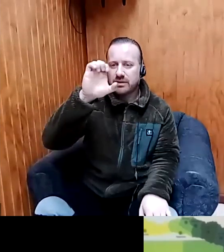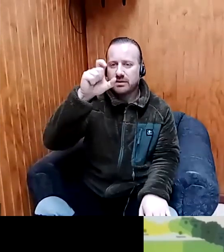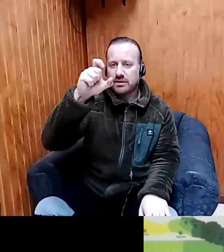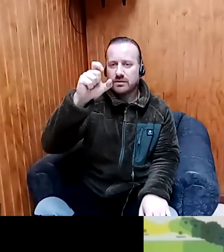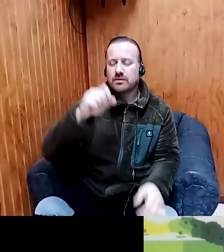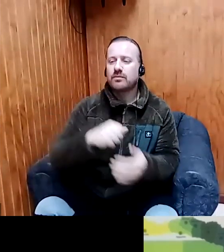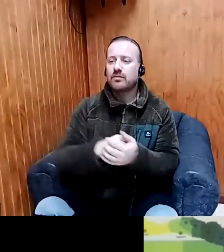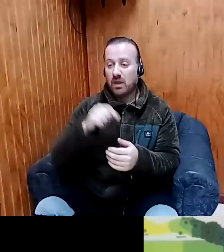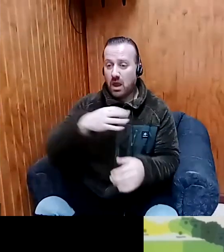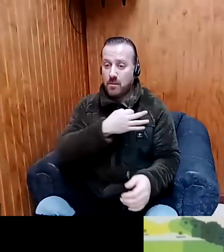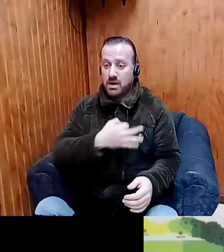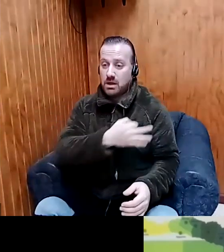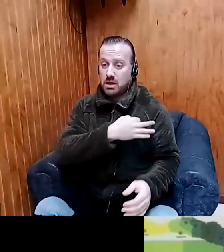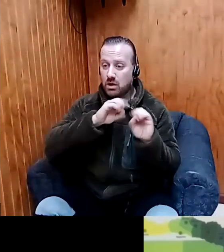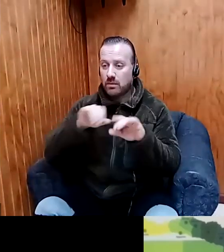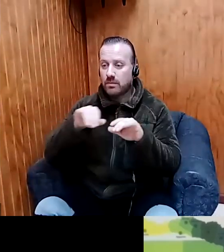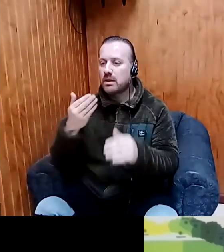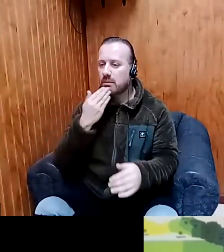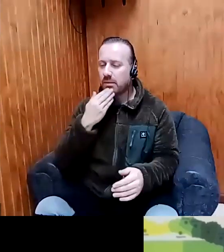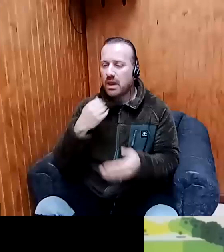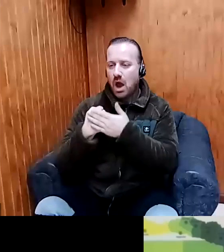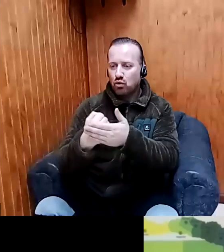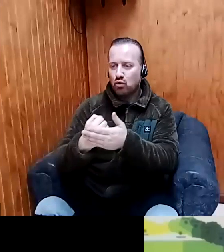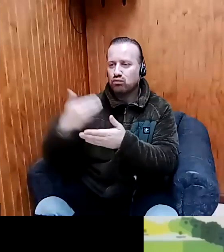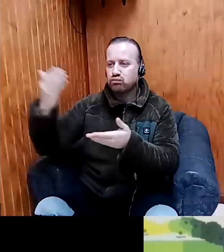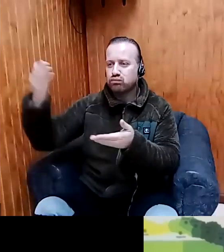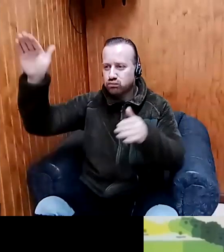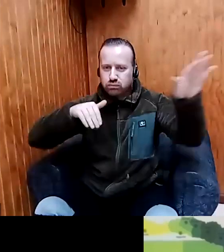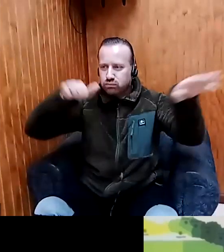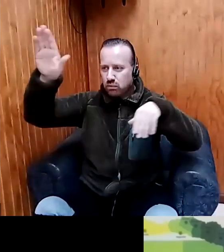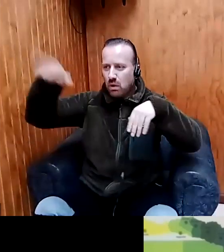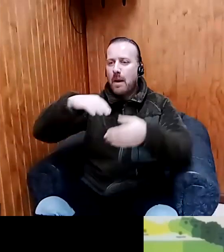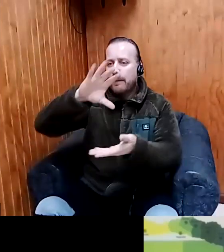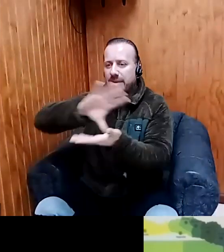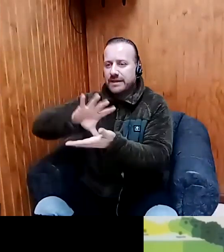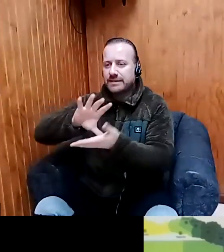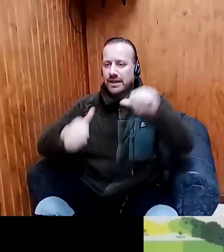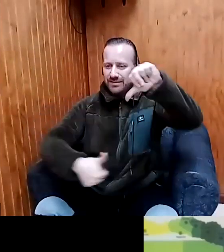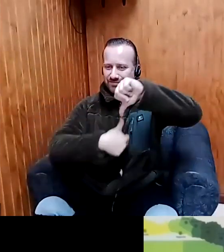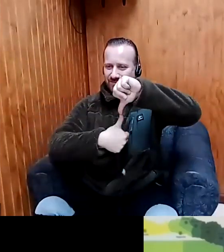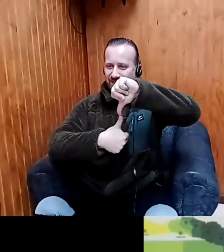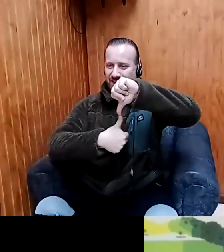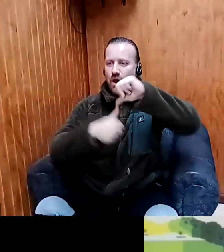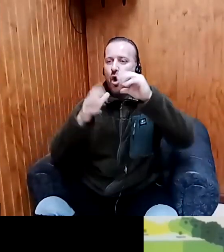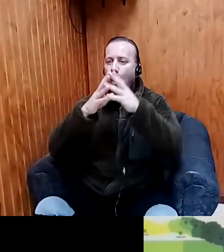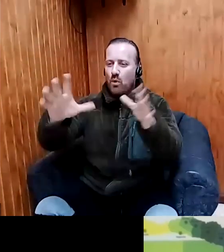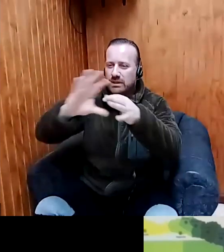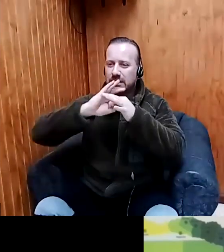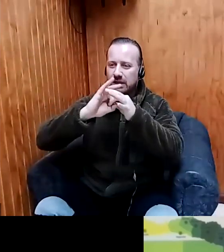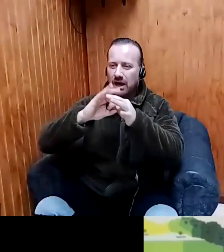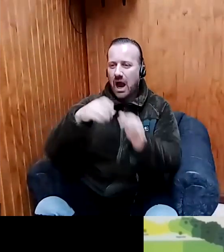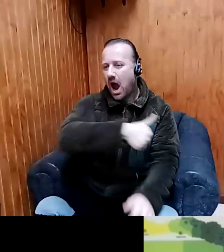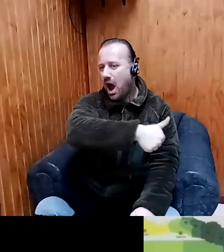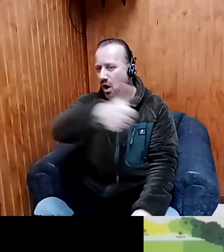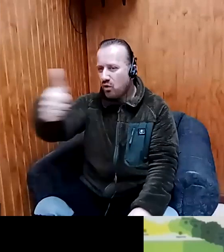Ministerio de Educación, que nos ayuda en la convocatoria a los profesores de países latinoamericanos. Gracias a todas y todos quienes nos